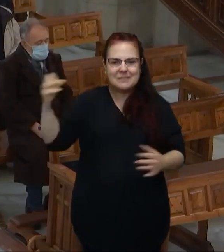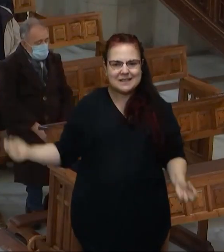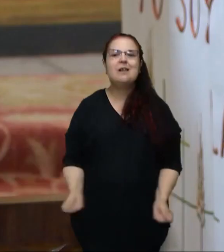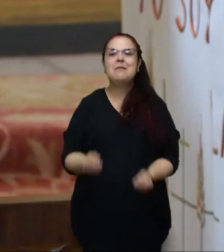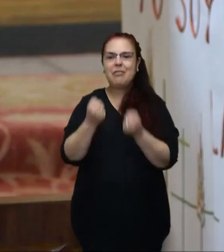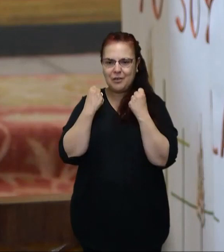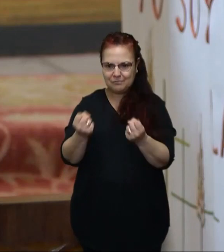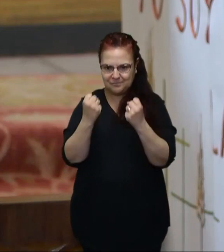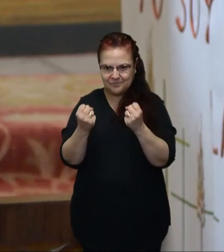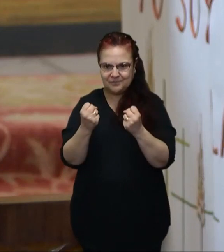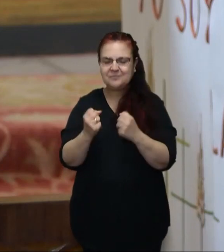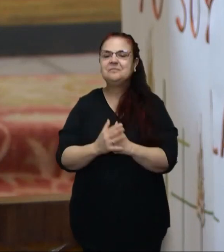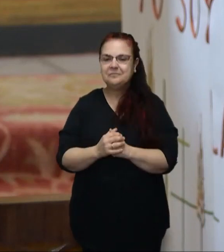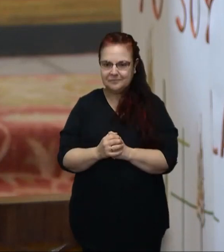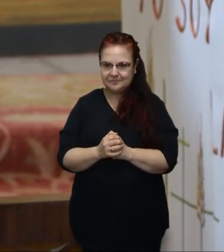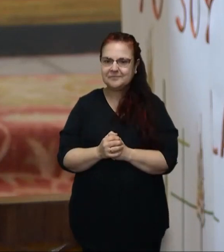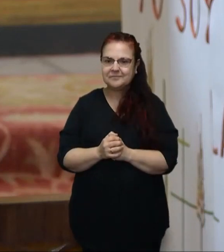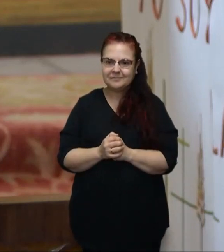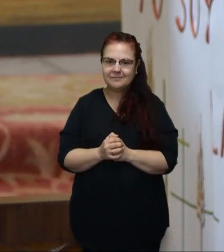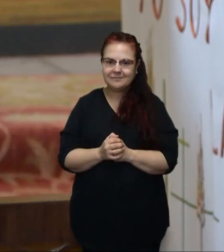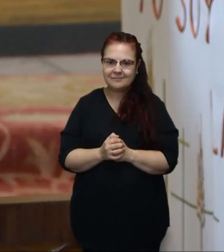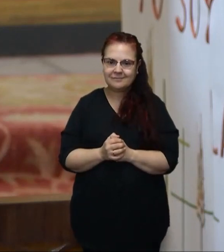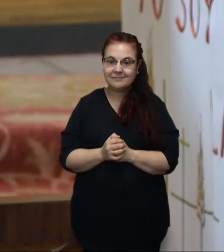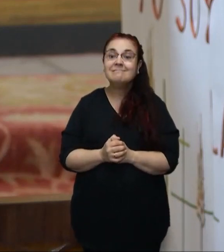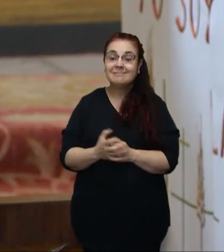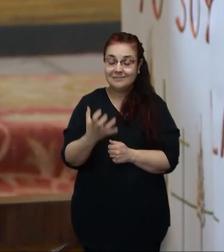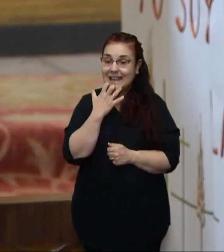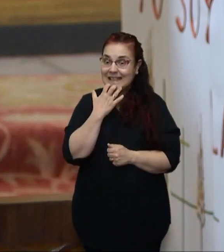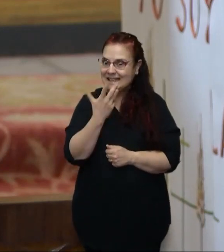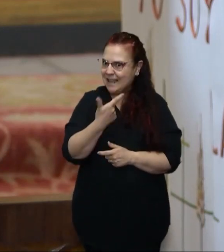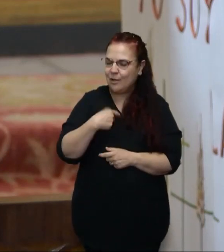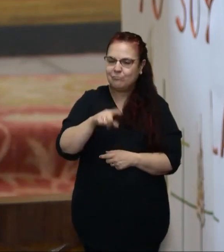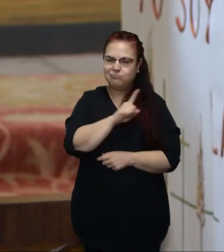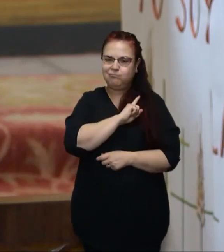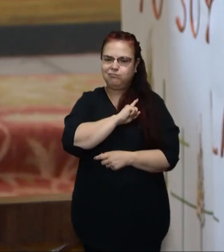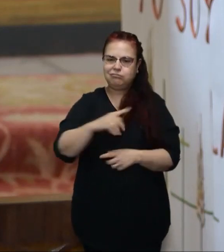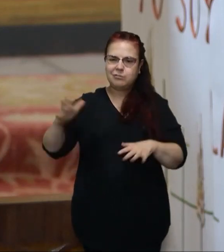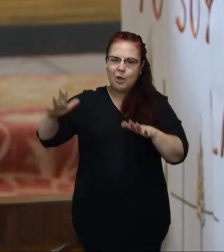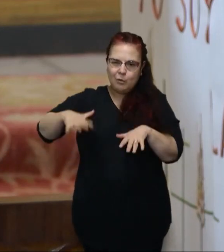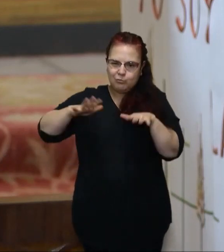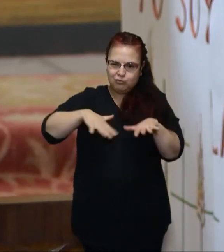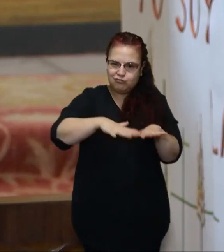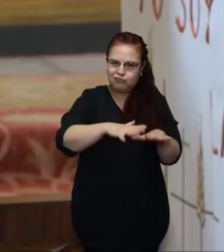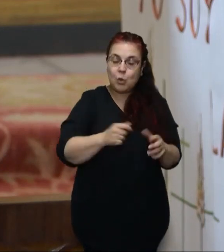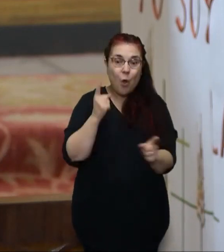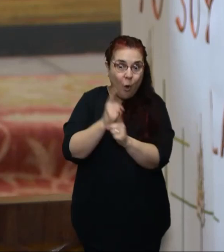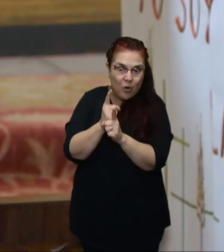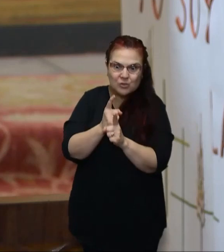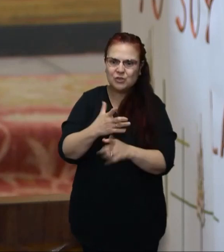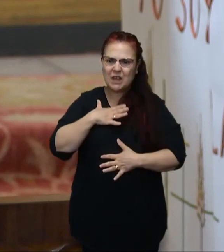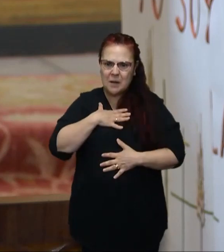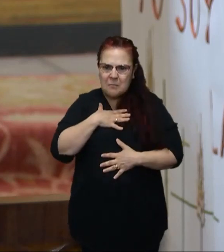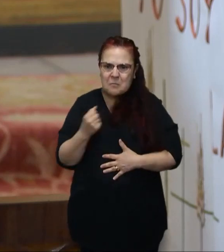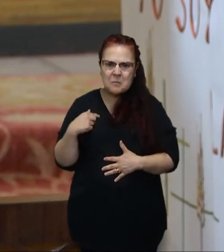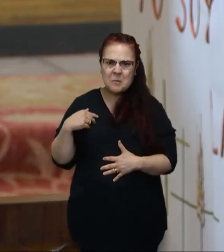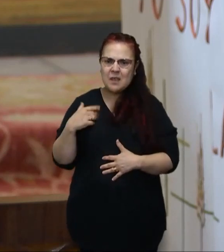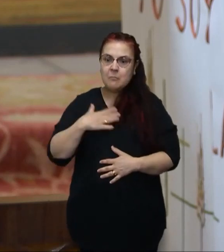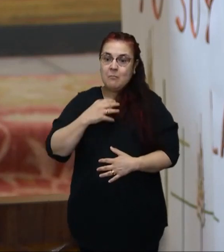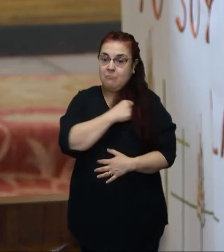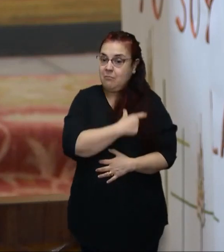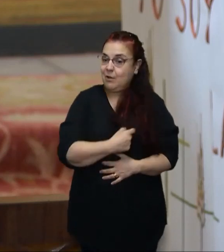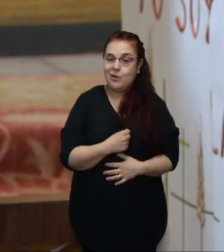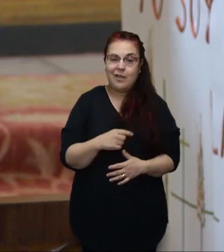mi salvación. Si un ejército acampa contra mí, mi corazón